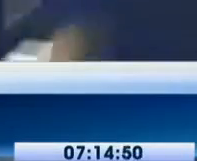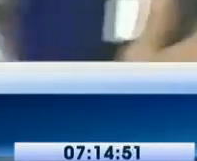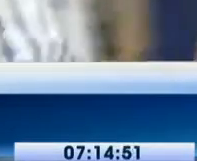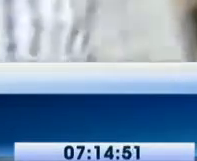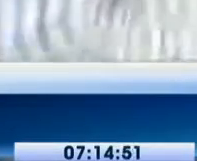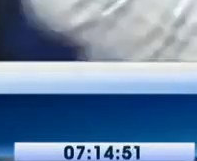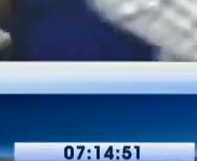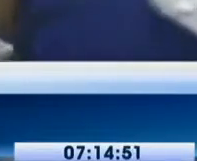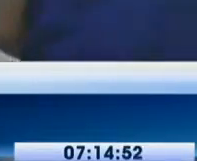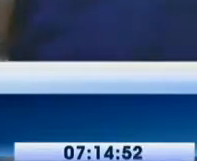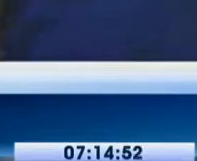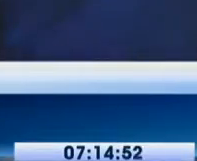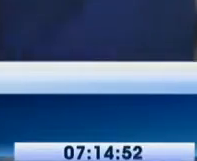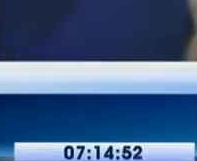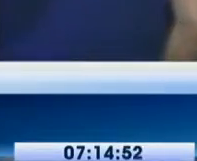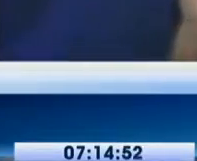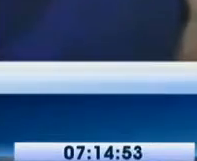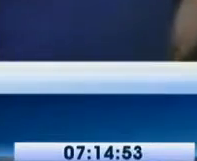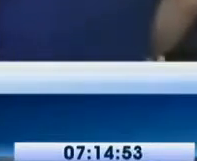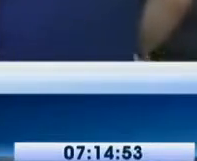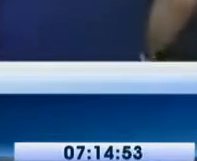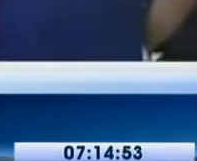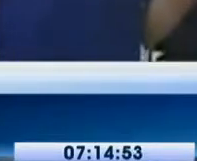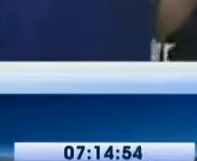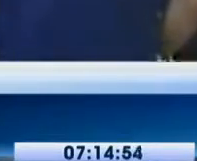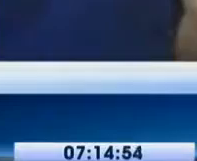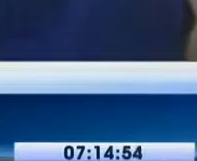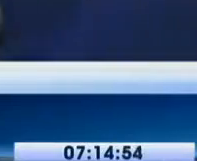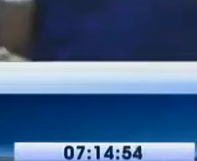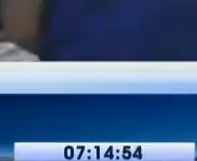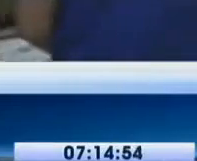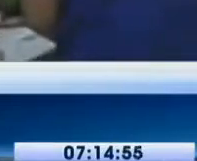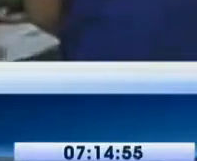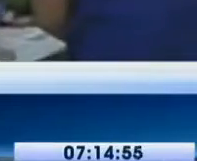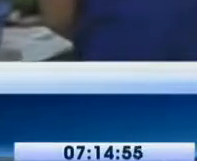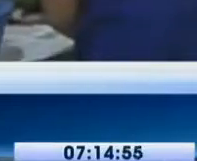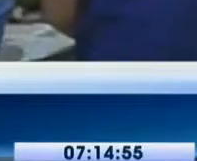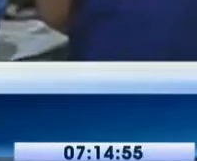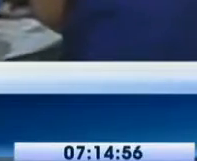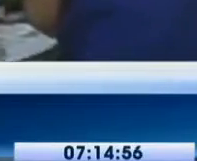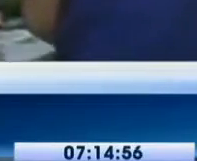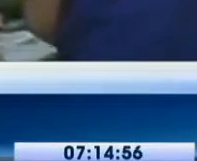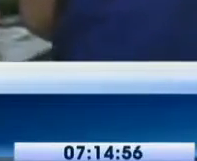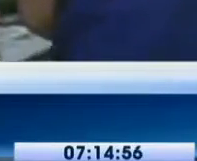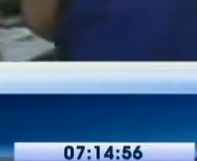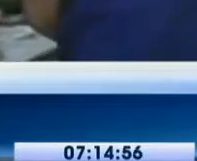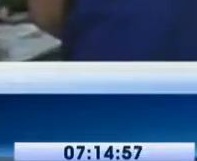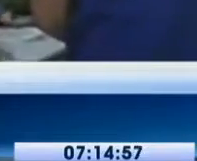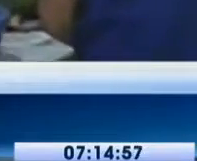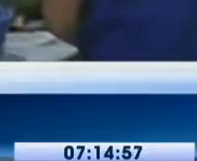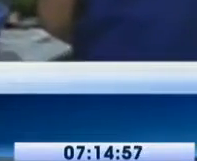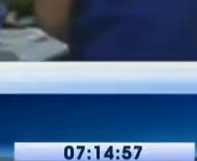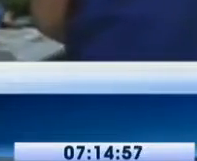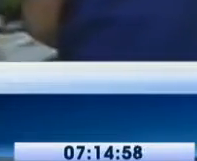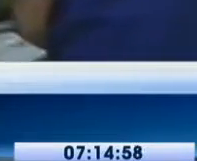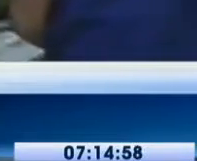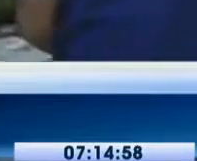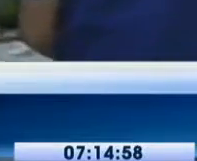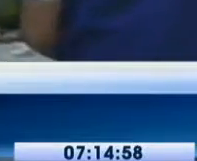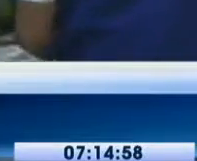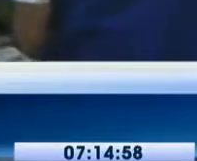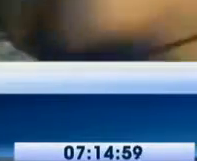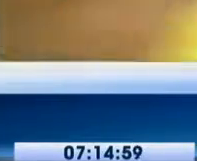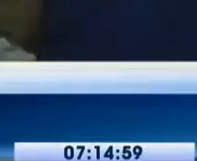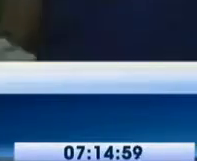en el suroeste de Guayaquil, sitio donde la Intendencia del Guayas realiza un operativo de control de precios, en este caso a estas